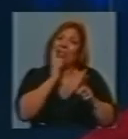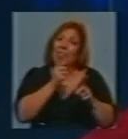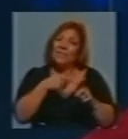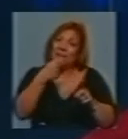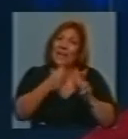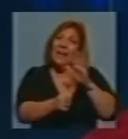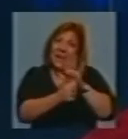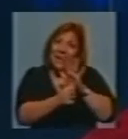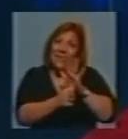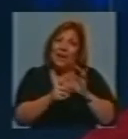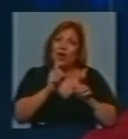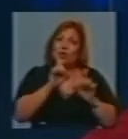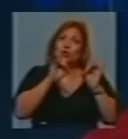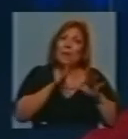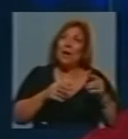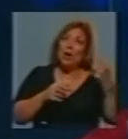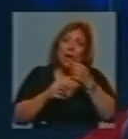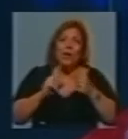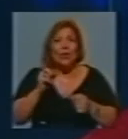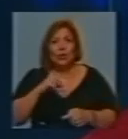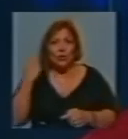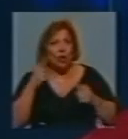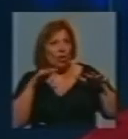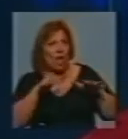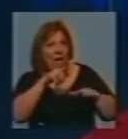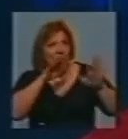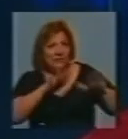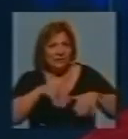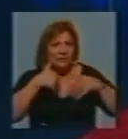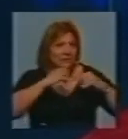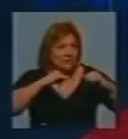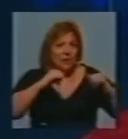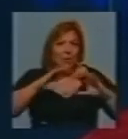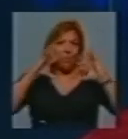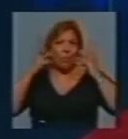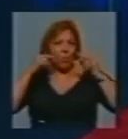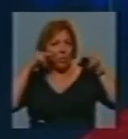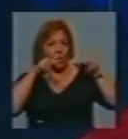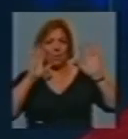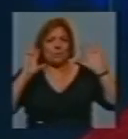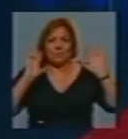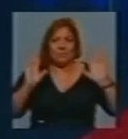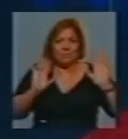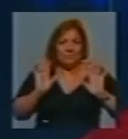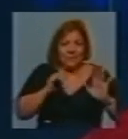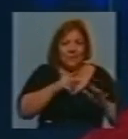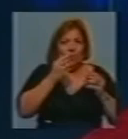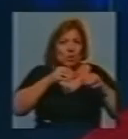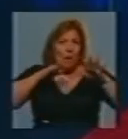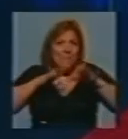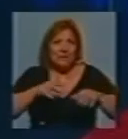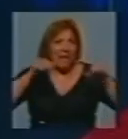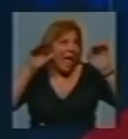un líder no solo de la oposición, sino no perder credibilidad a los ojos también del mundo, ¿verdad? Porque seguir incitando a marchas y